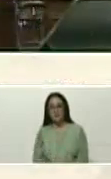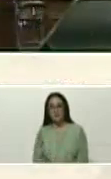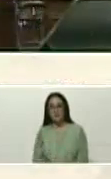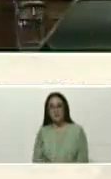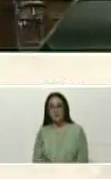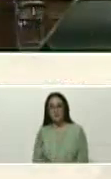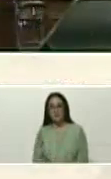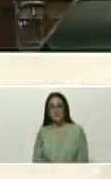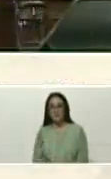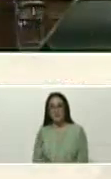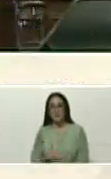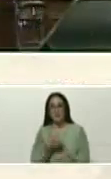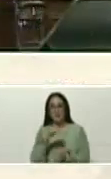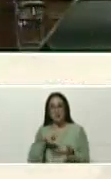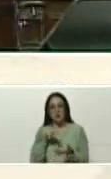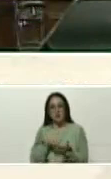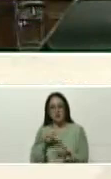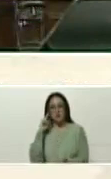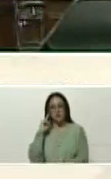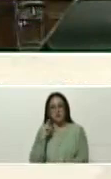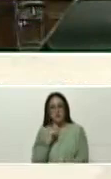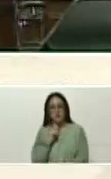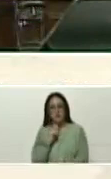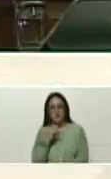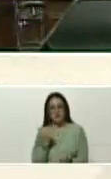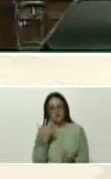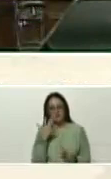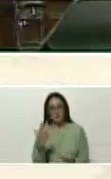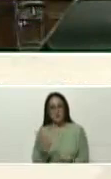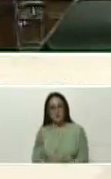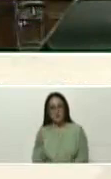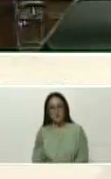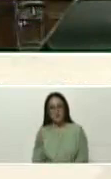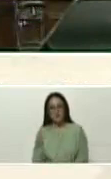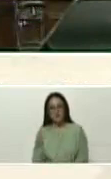el proyecto nacional Simón Bolívar, aquí lo pueden ver.